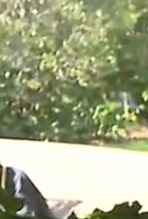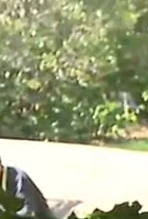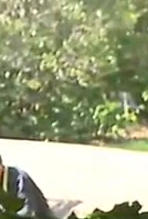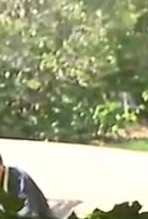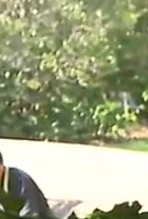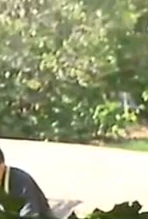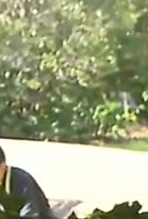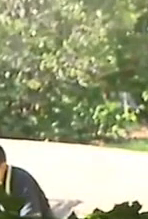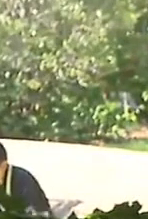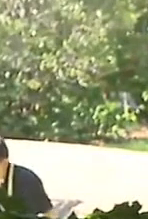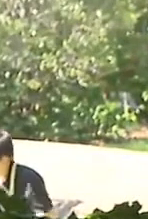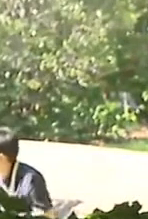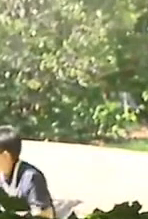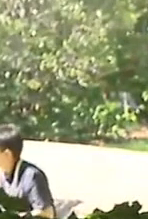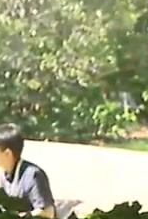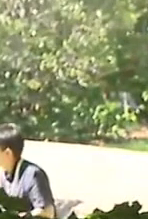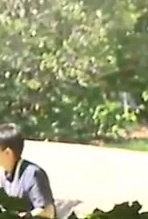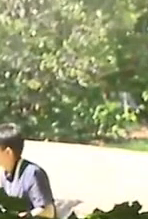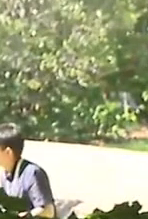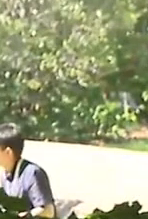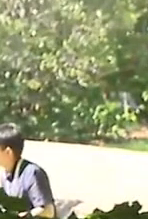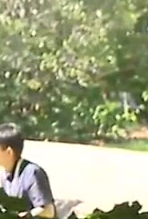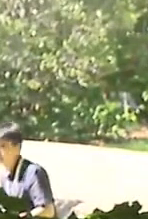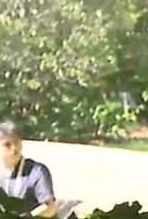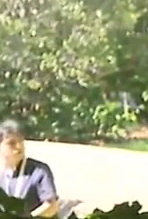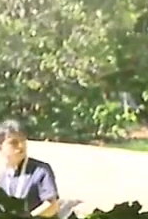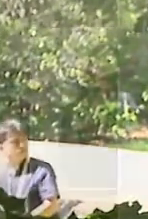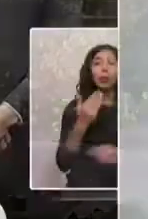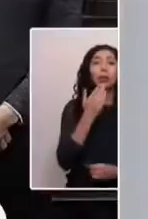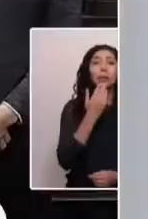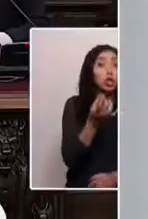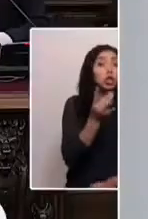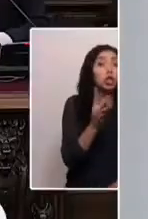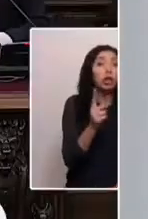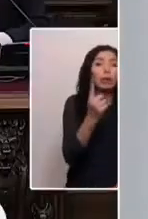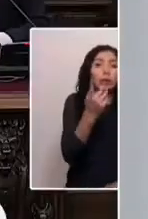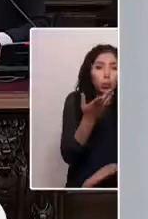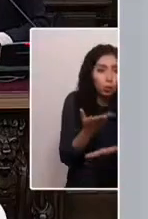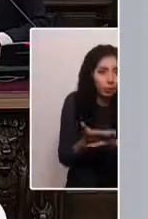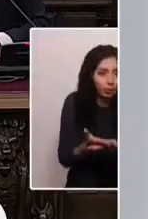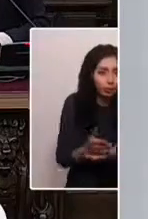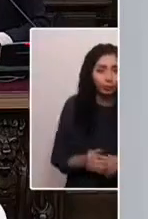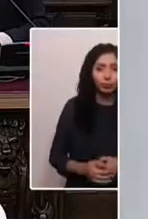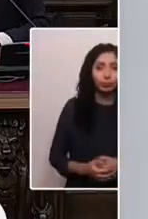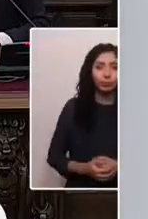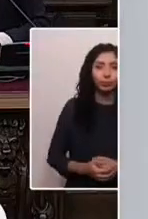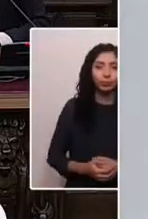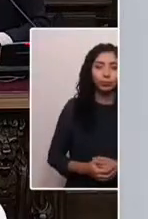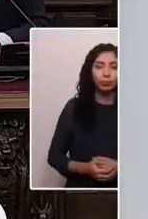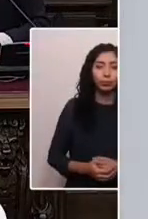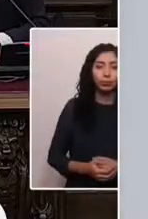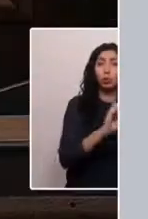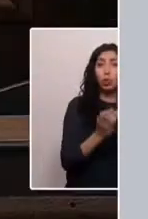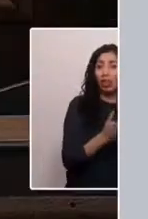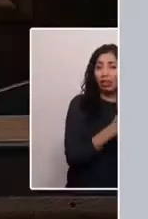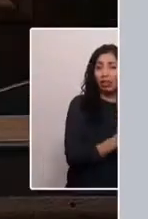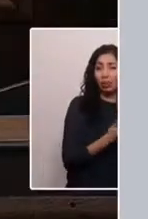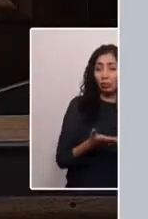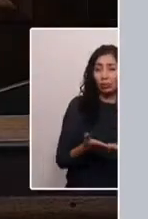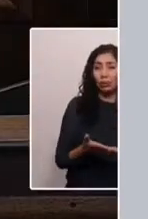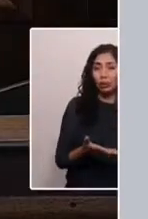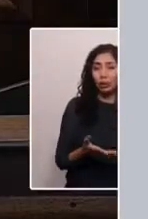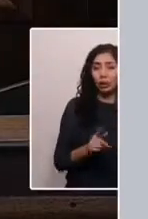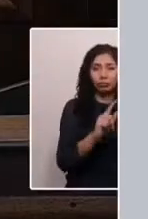atención con eso hay artículos que hoy si se votan y obtienen una mayoría de los votos presentes en torno 78 vuelos de la